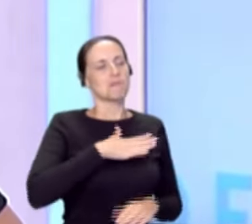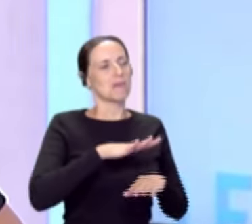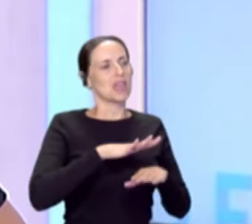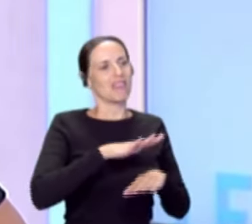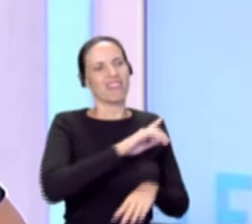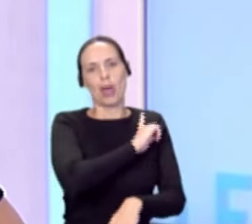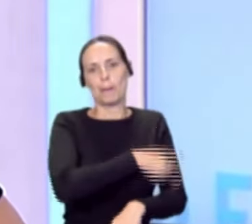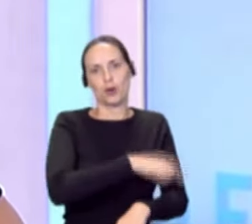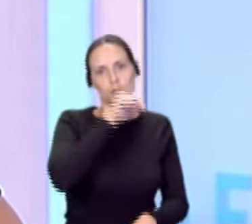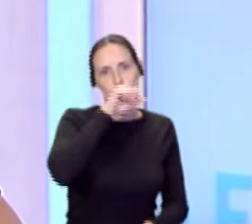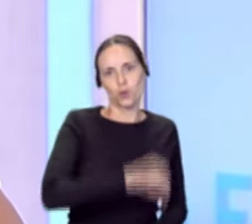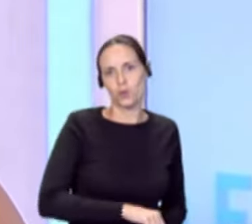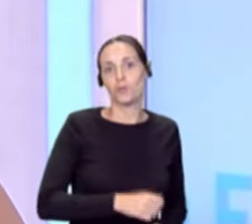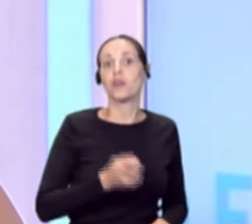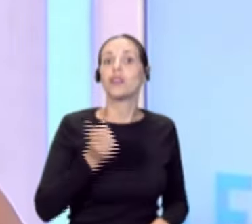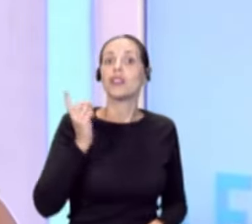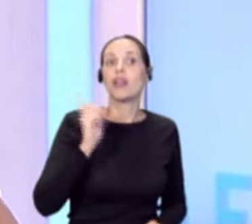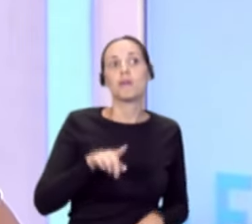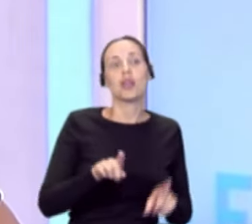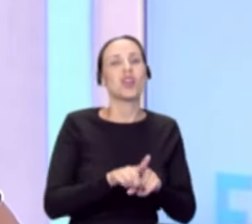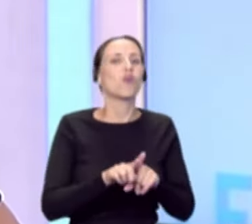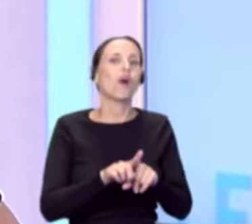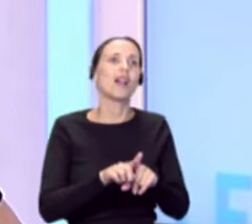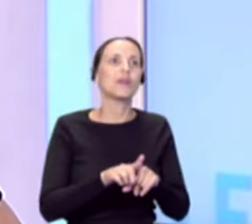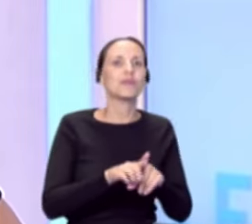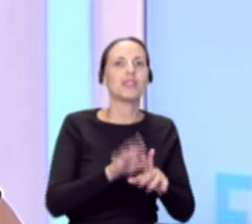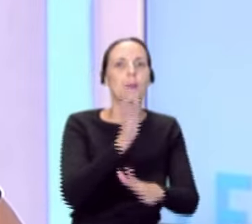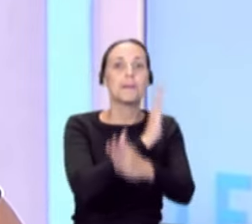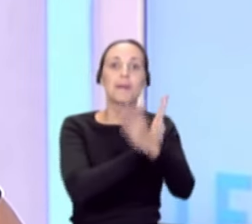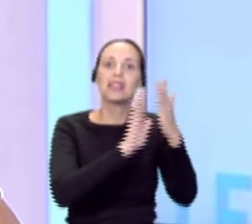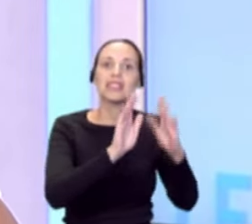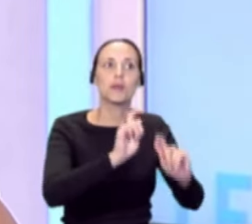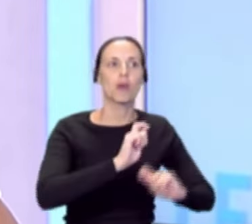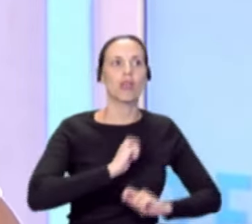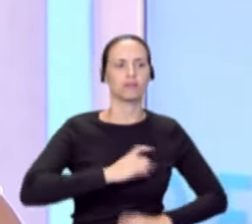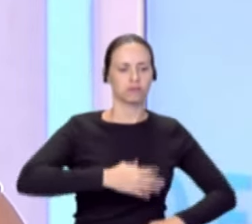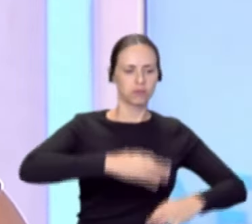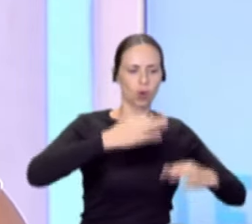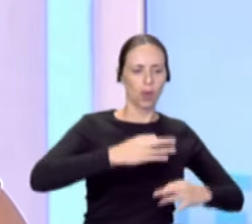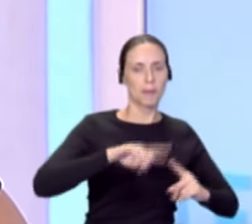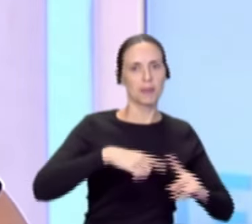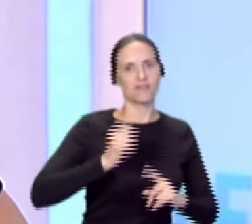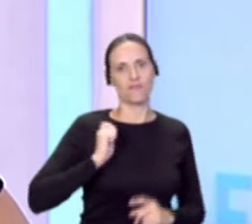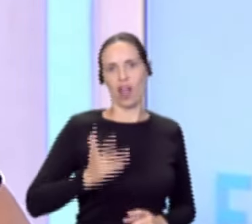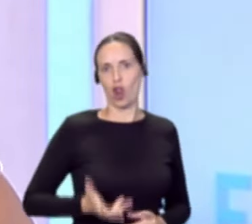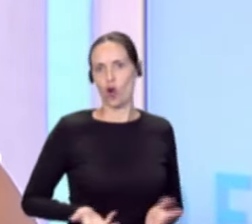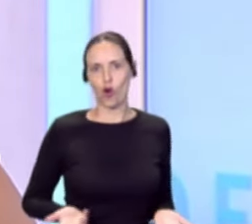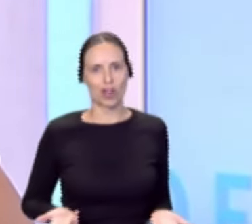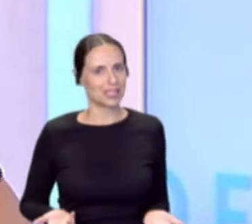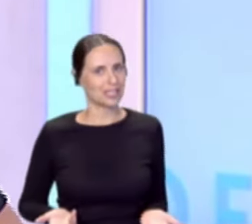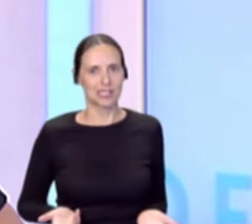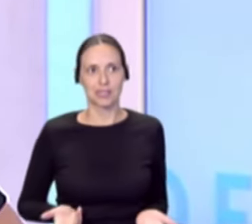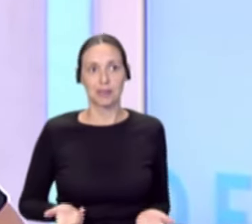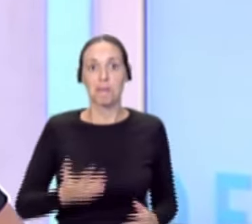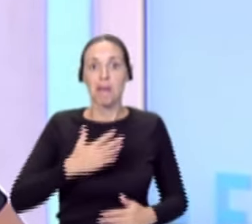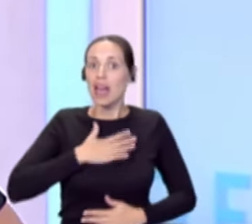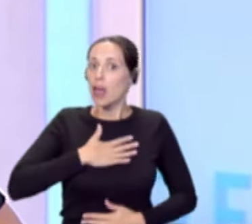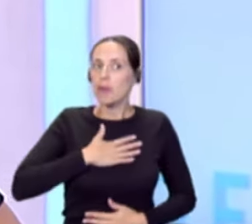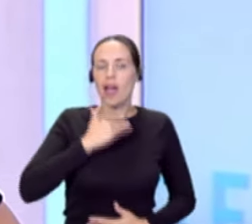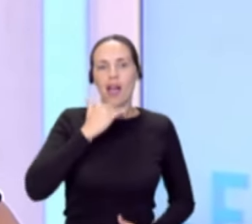todo el arte marcial te da una seguridad y unos valores que bueno, para mí son